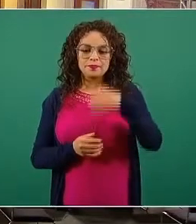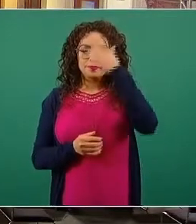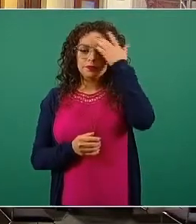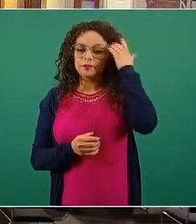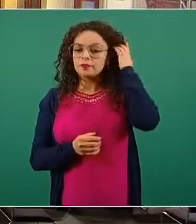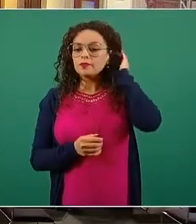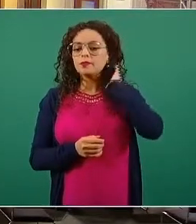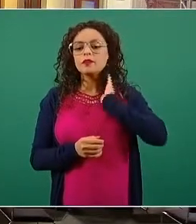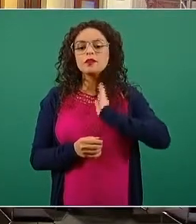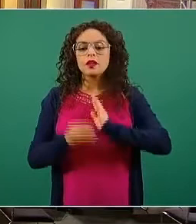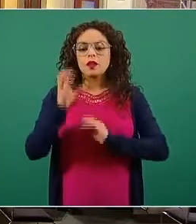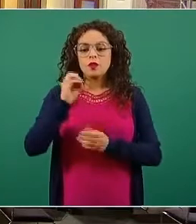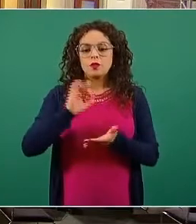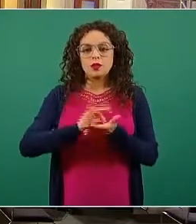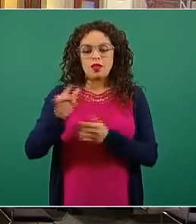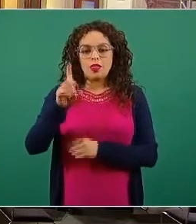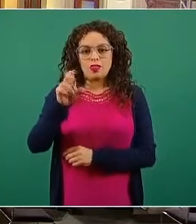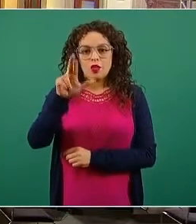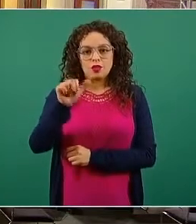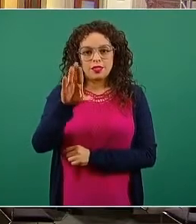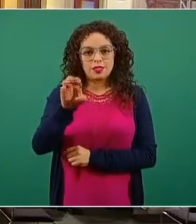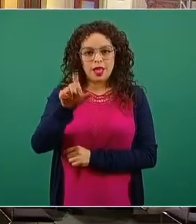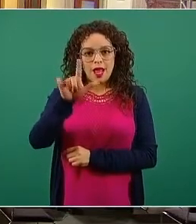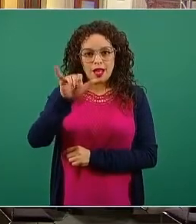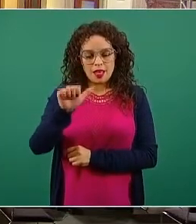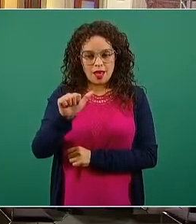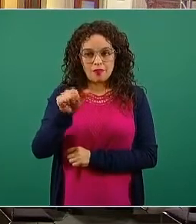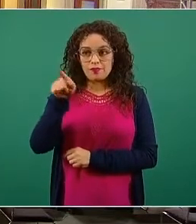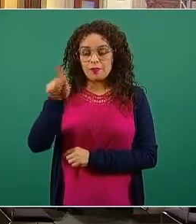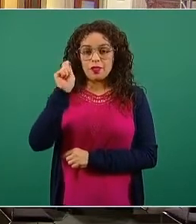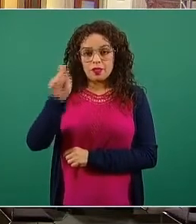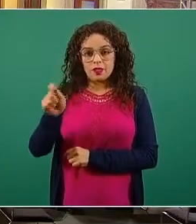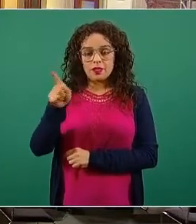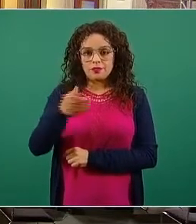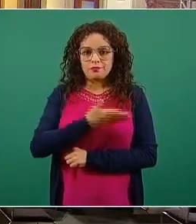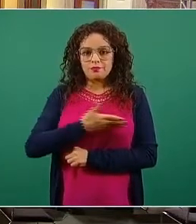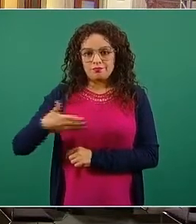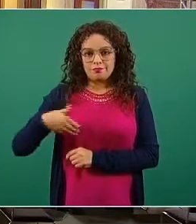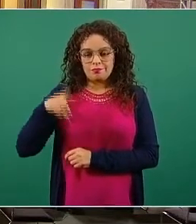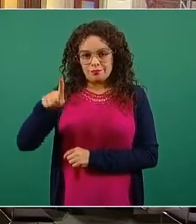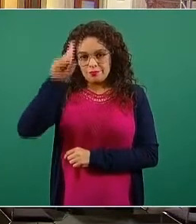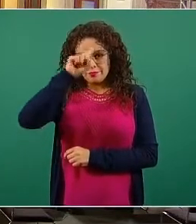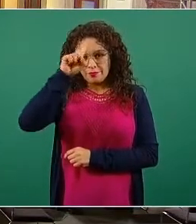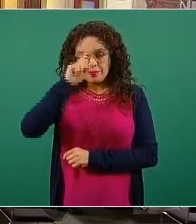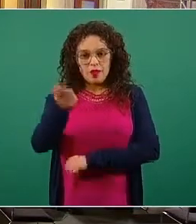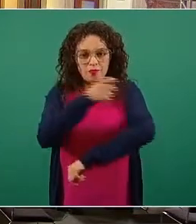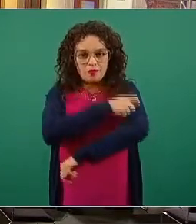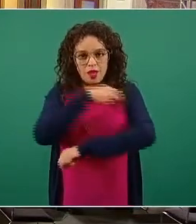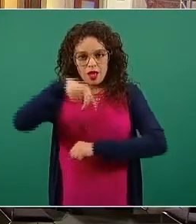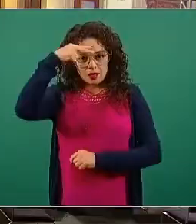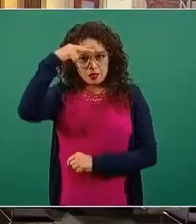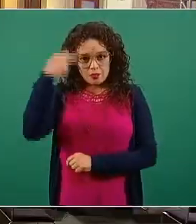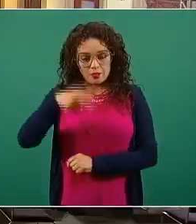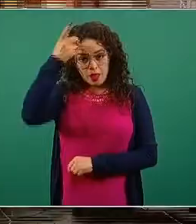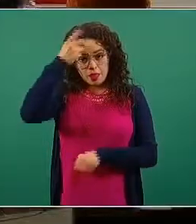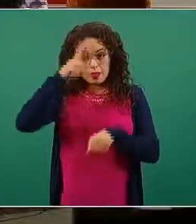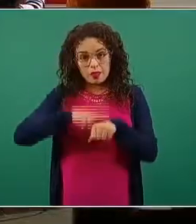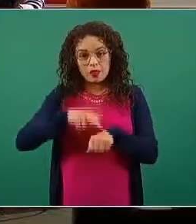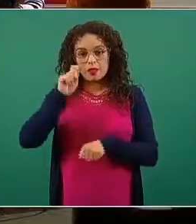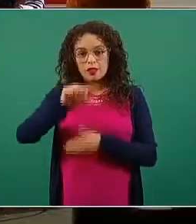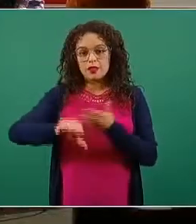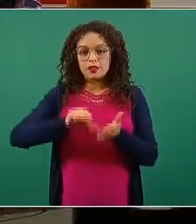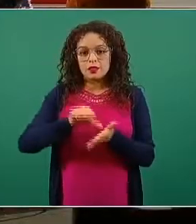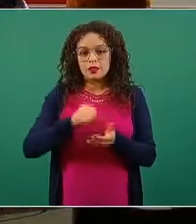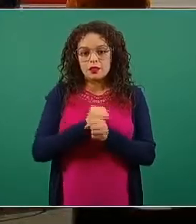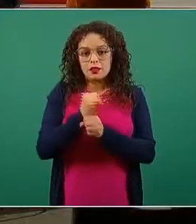gracias, doctora Celia Alpuche Aranda, presidenta del Grupo Técnico Asesor de Vacunación de México, directora del Centro de Investigación sobre Enfermedades